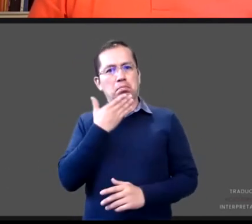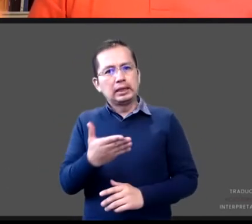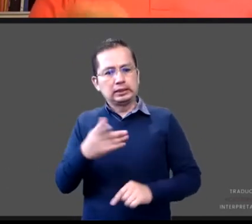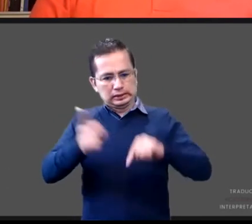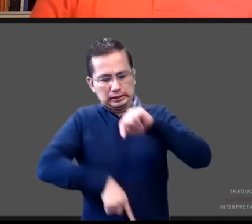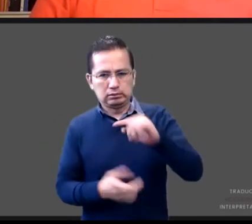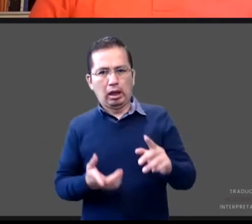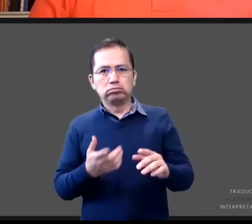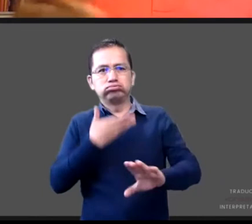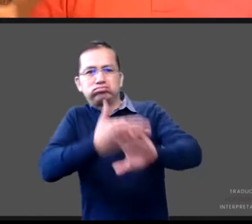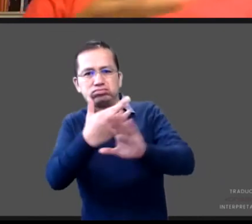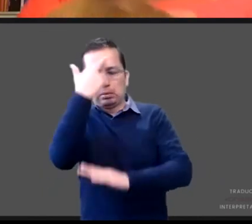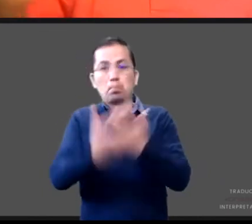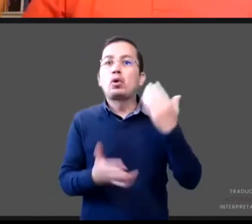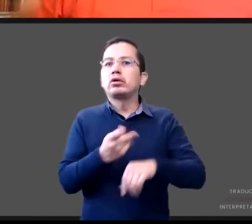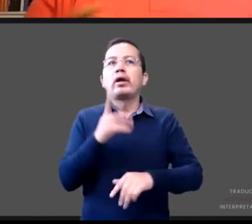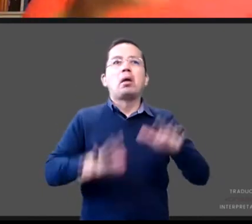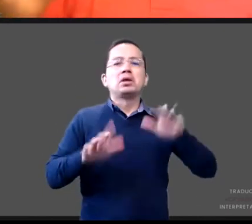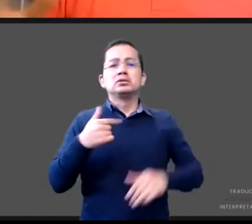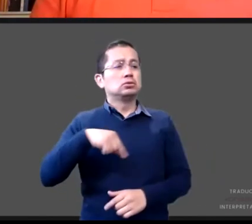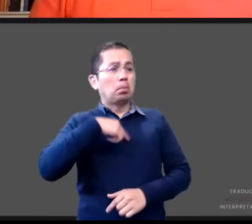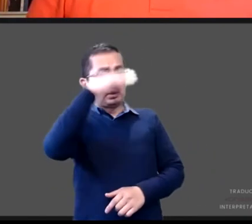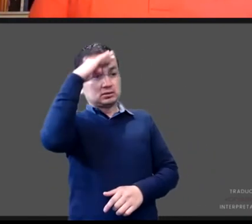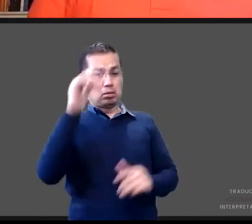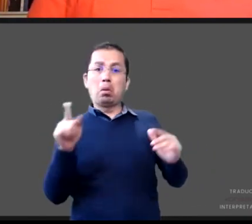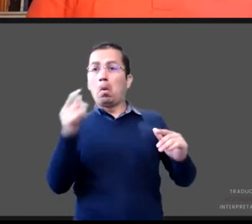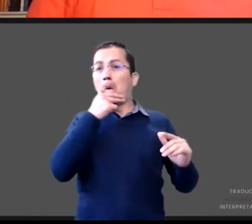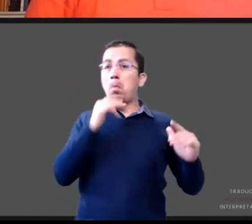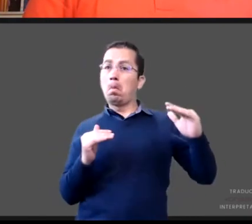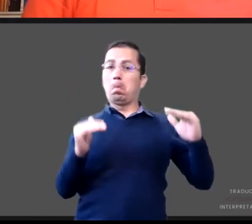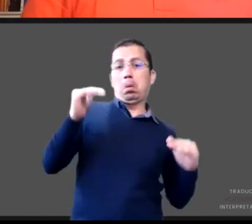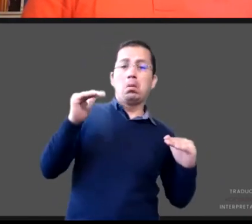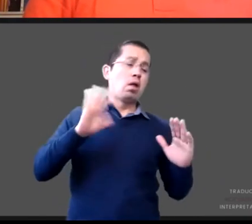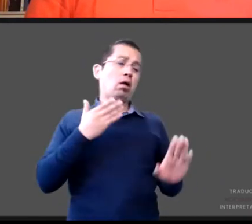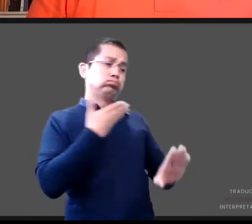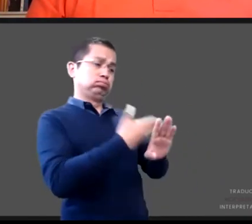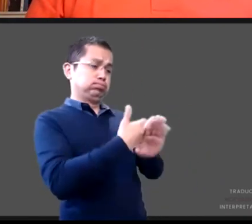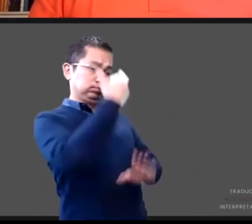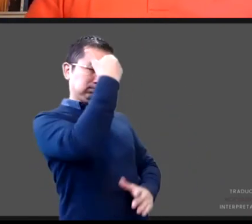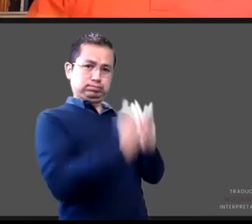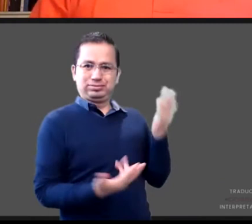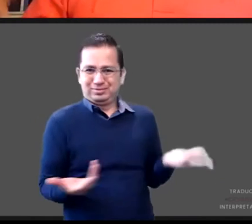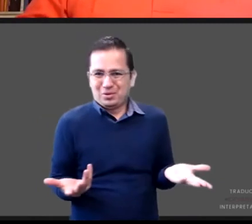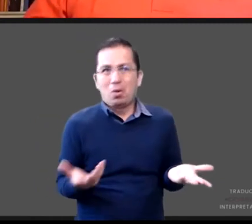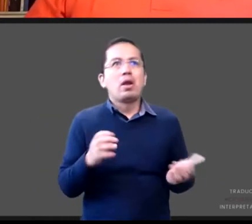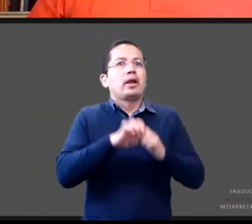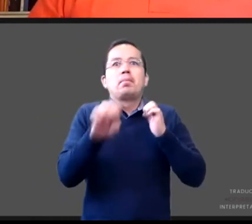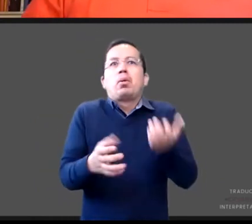relaciones entre hombres y mujeres, pero que se ve también en muchas otras de estas relaciones asimétricas en las que vivimos, como la de